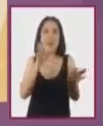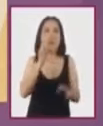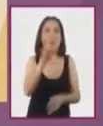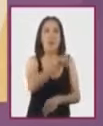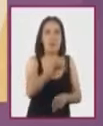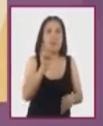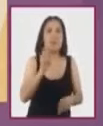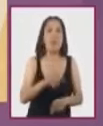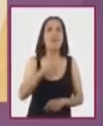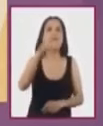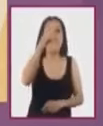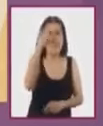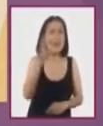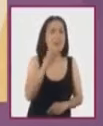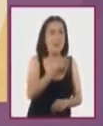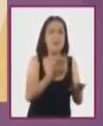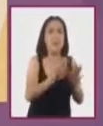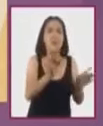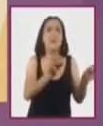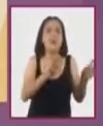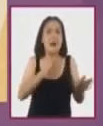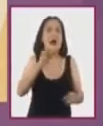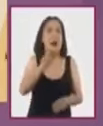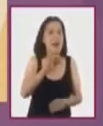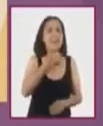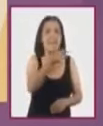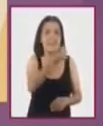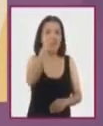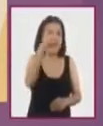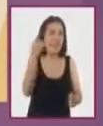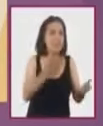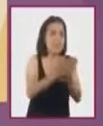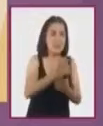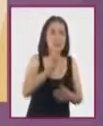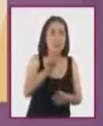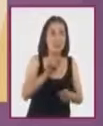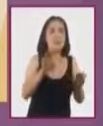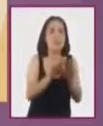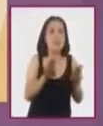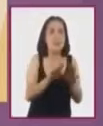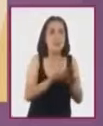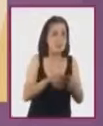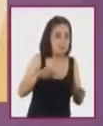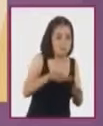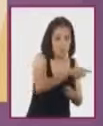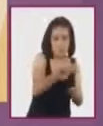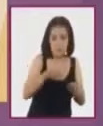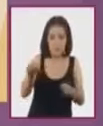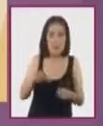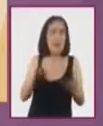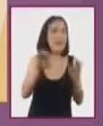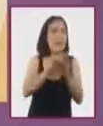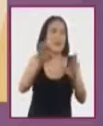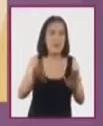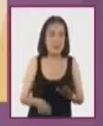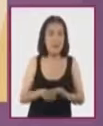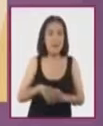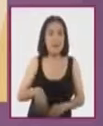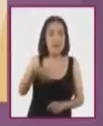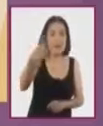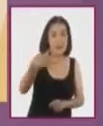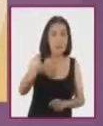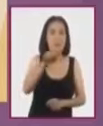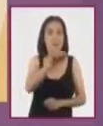fácil. La velocidad se expresa con una magnitud, una unidad y la dirección del movimiento. Por ejemplo,